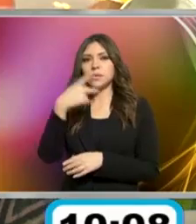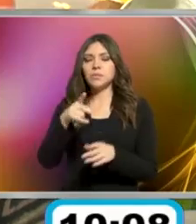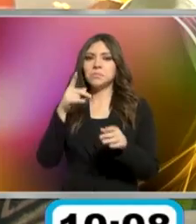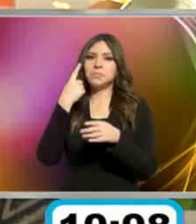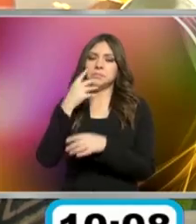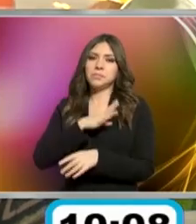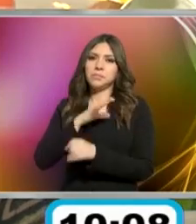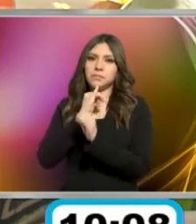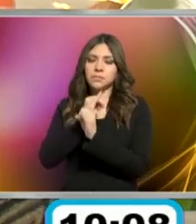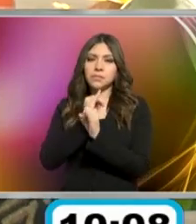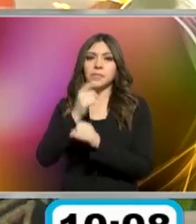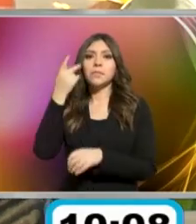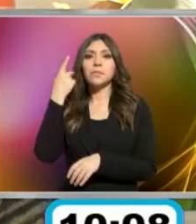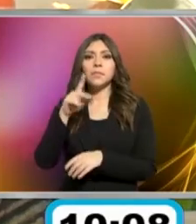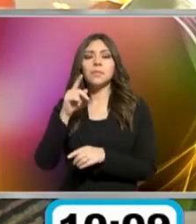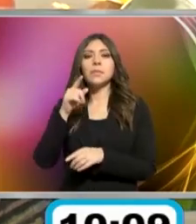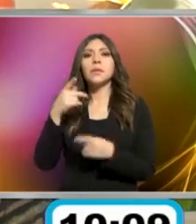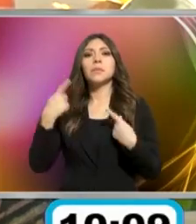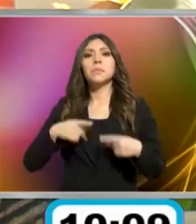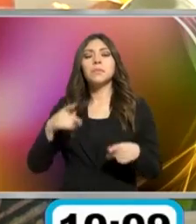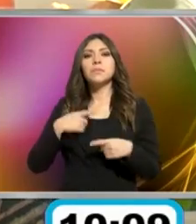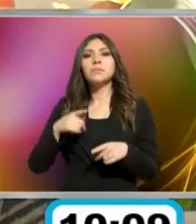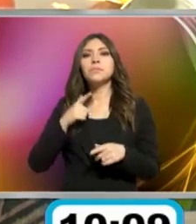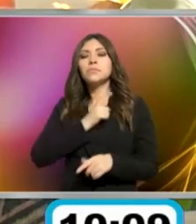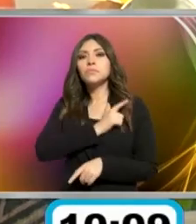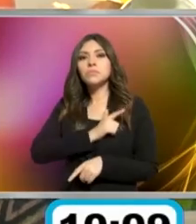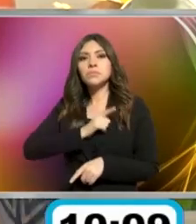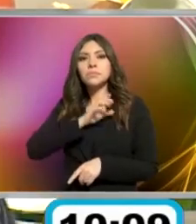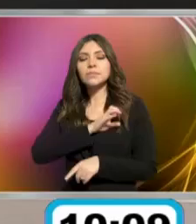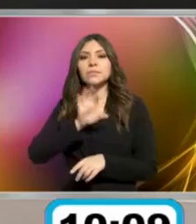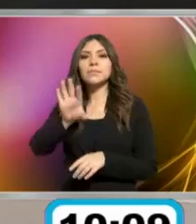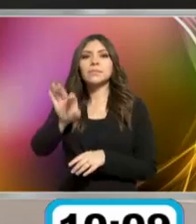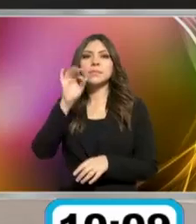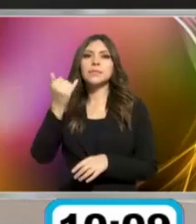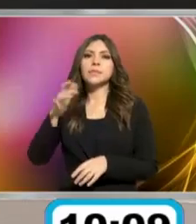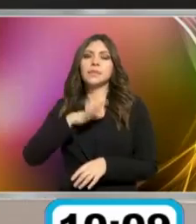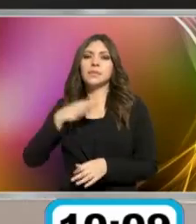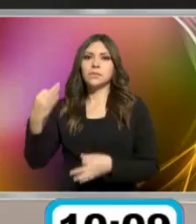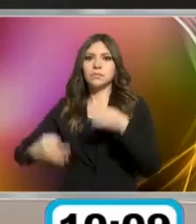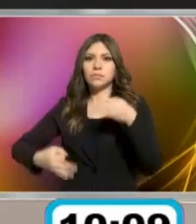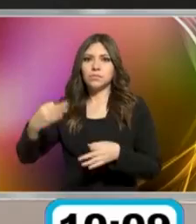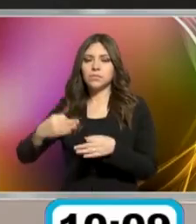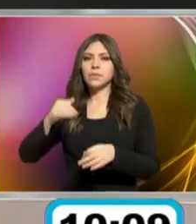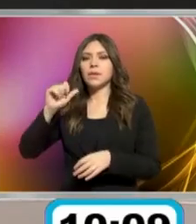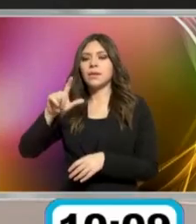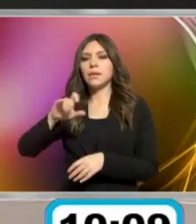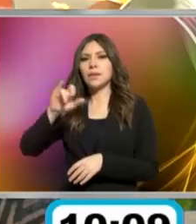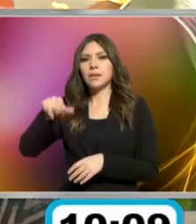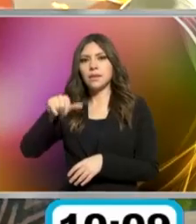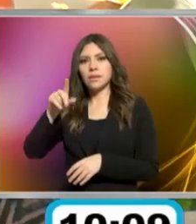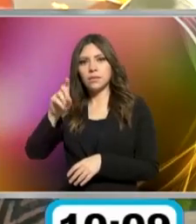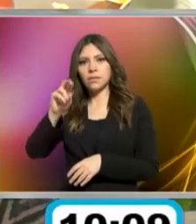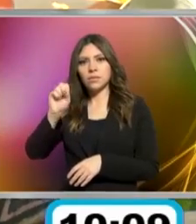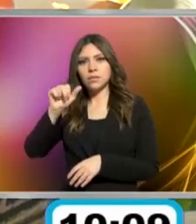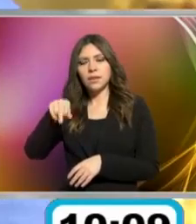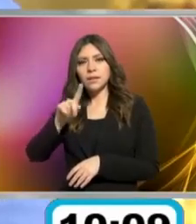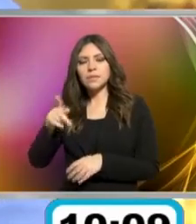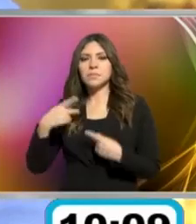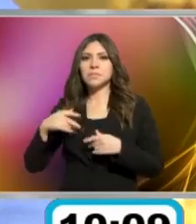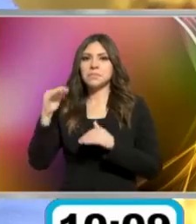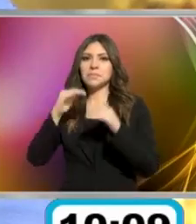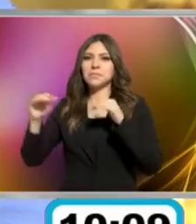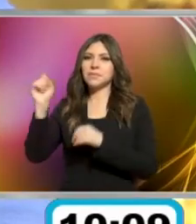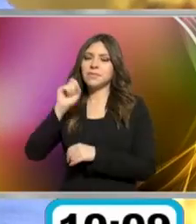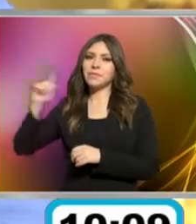sociales y fuimos nominados, afortunadamente. Dentro del jurado estaba Alejandro Sanz y gente, digamos, de ese renombre.